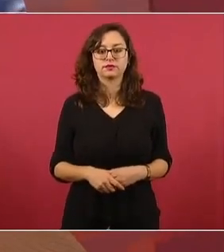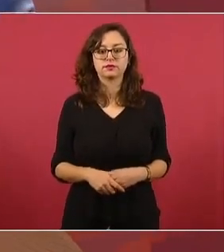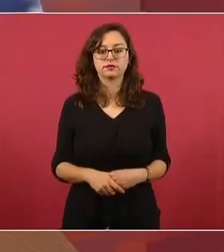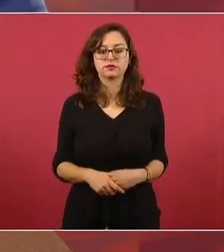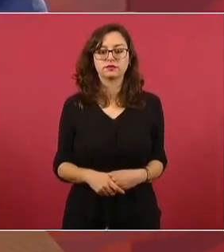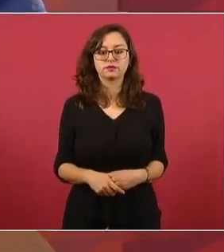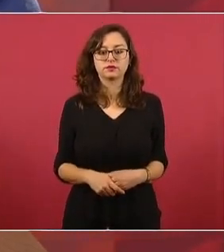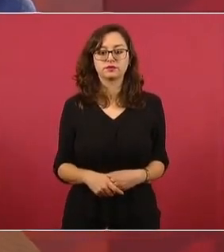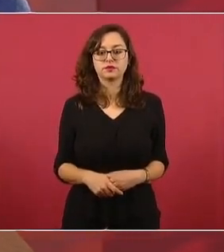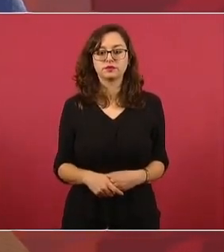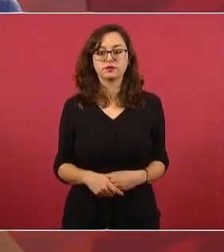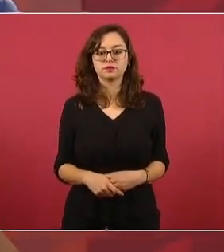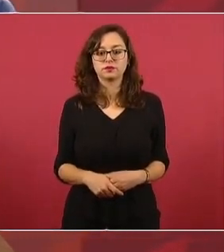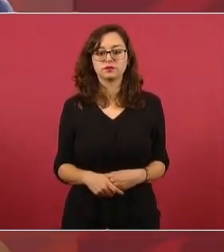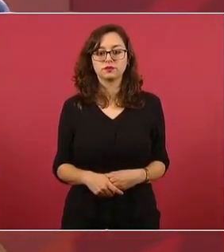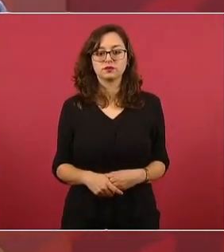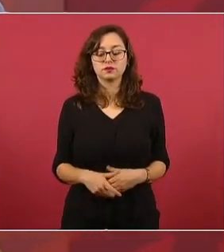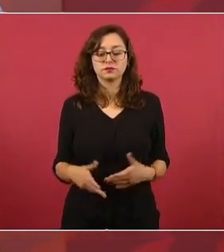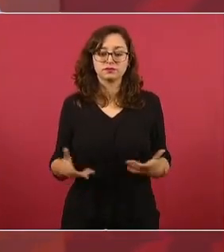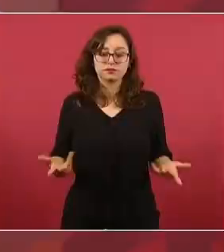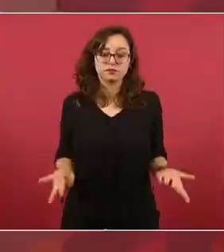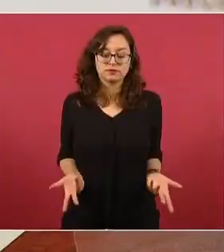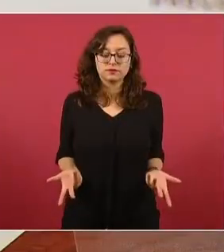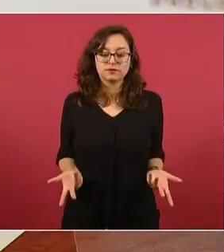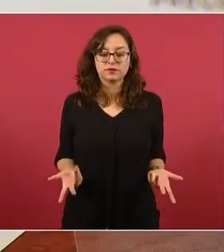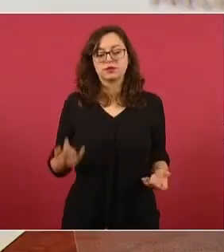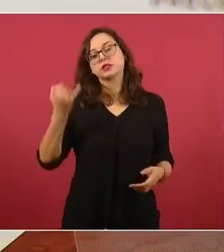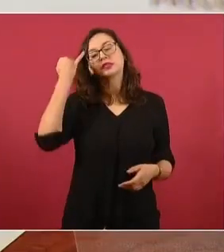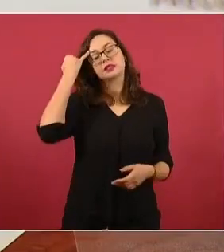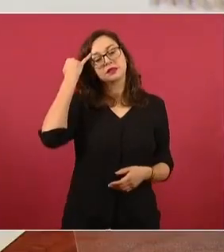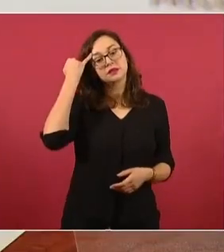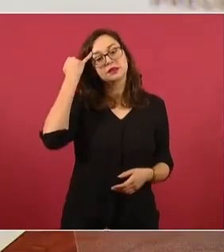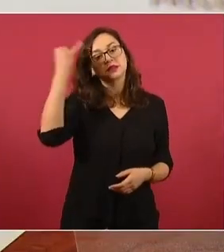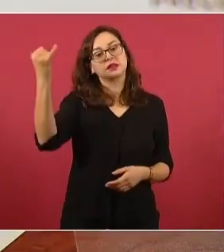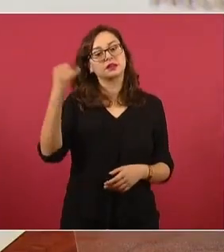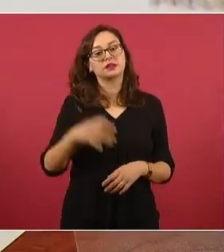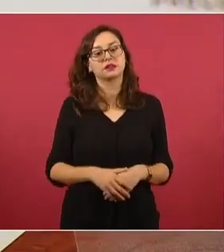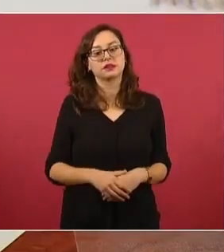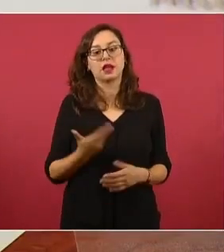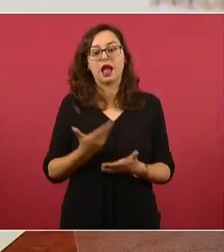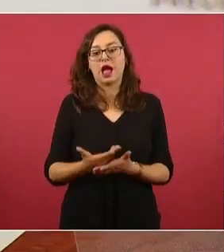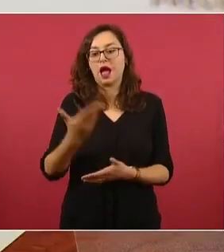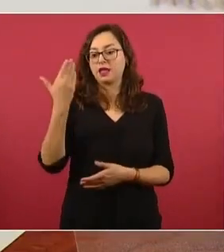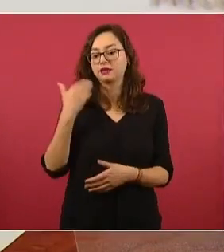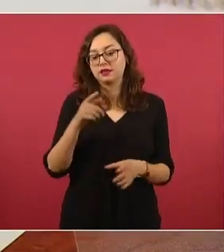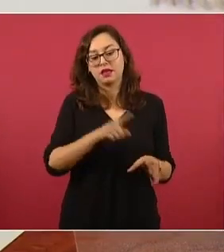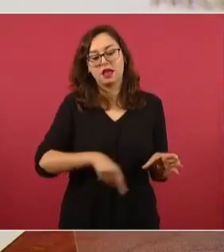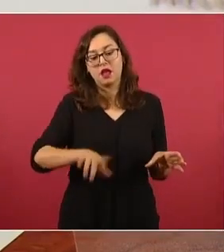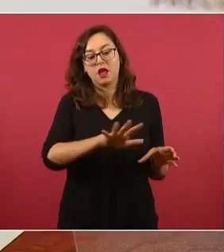no tenían, y todavía falta de concluir el programa, agua